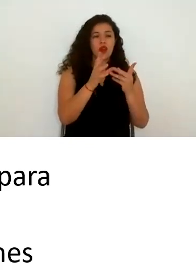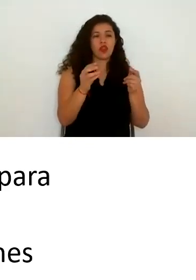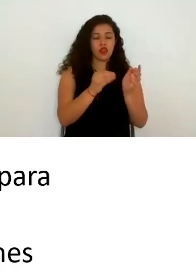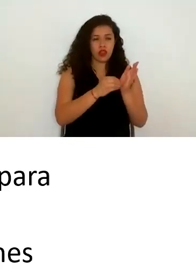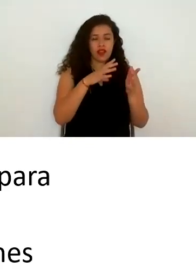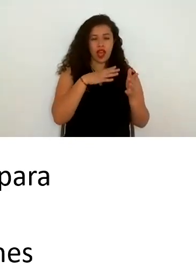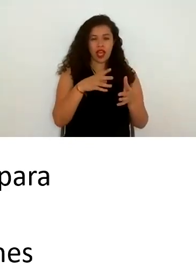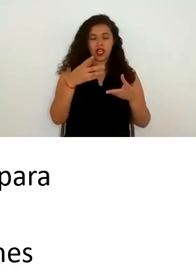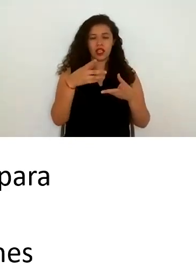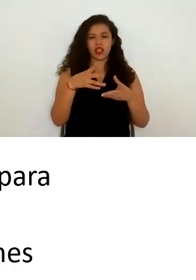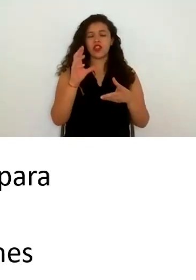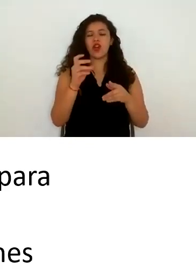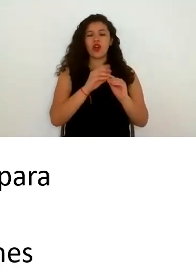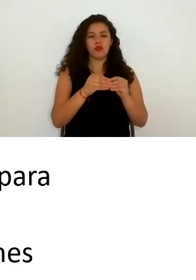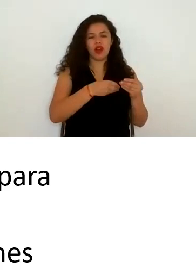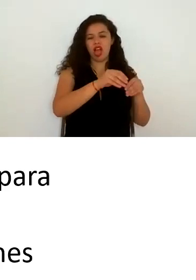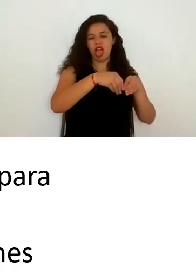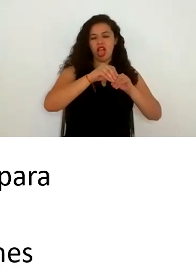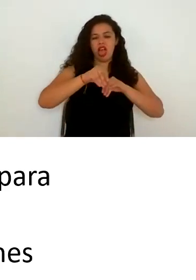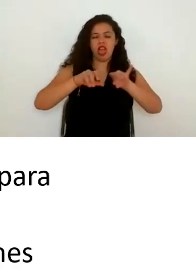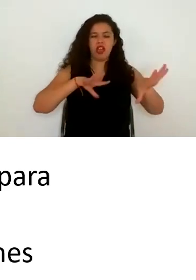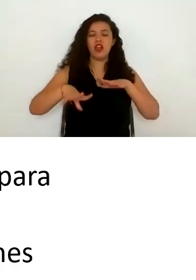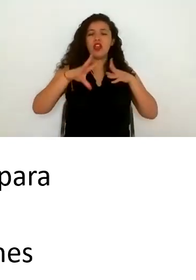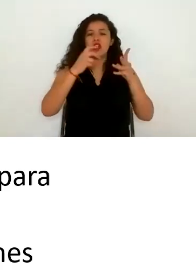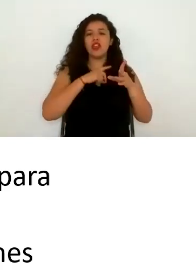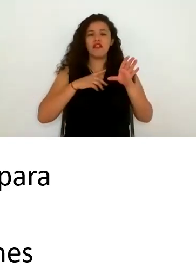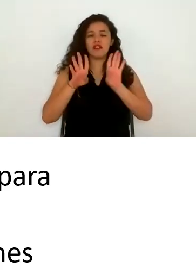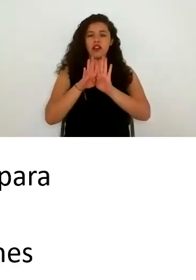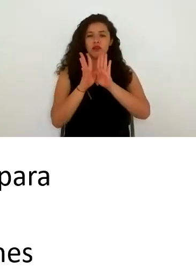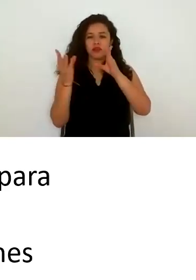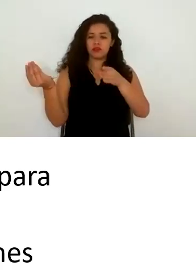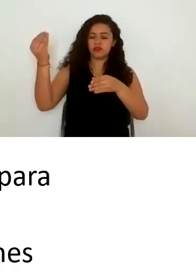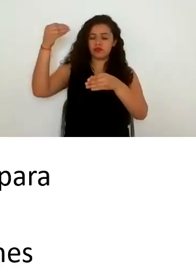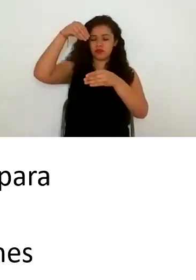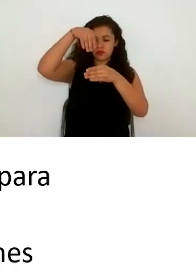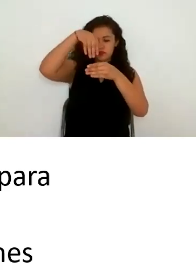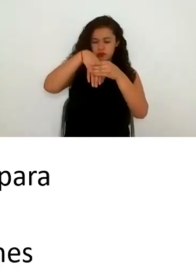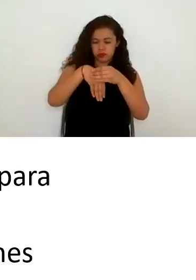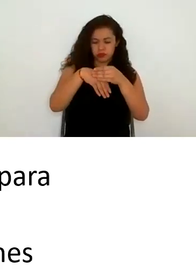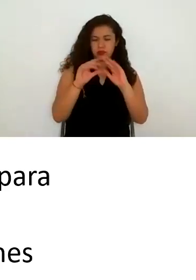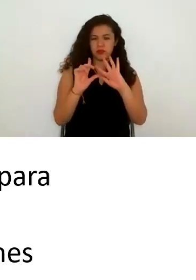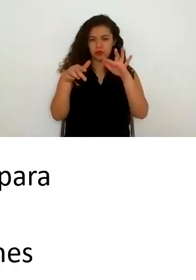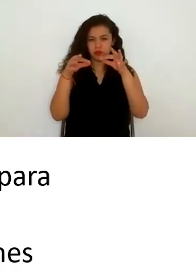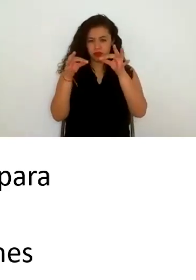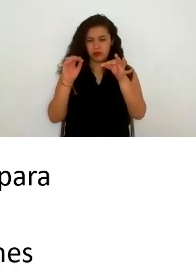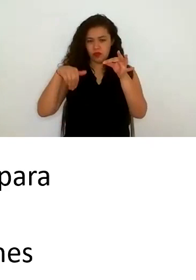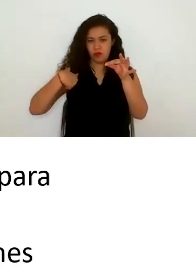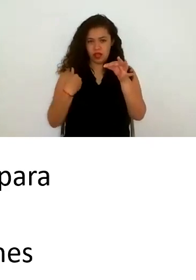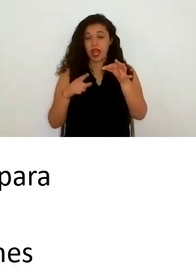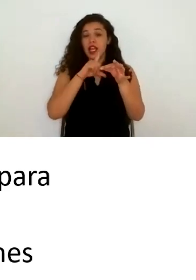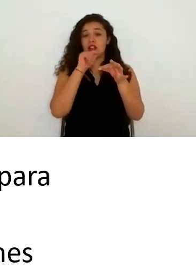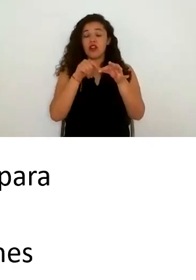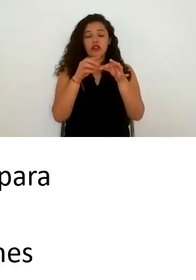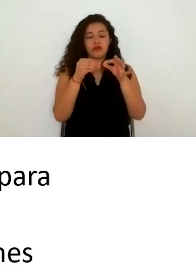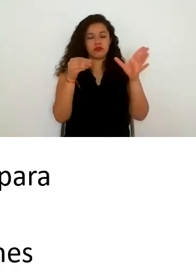la persona a las que pertenece la imagen e integrarlo al expediente del trabajador. Ahora,